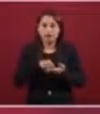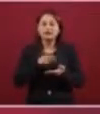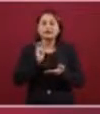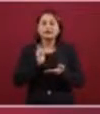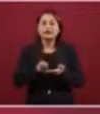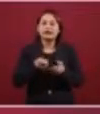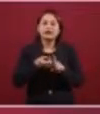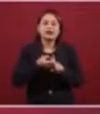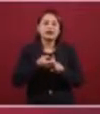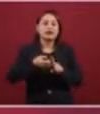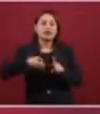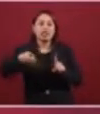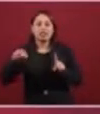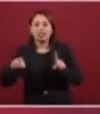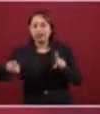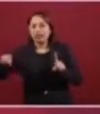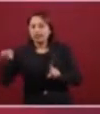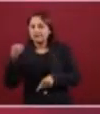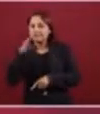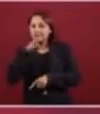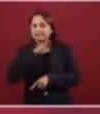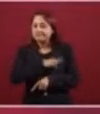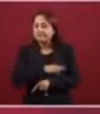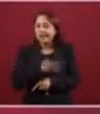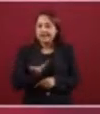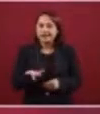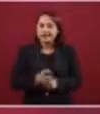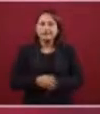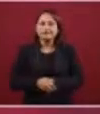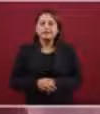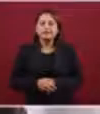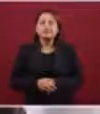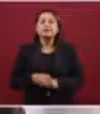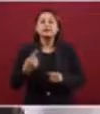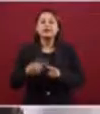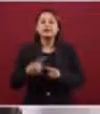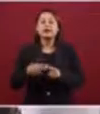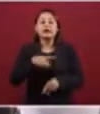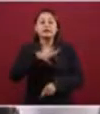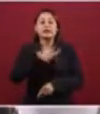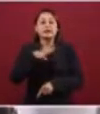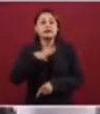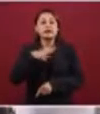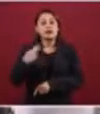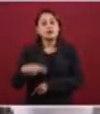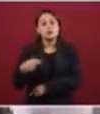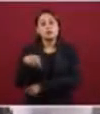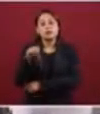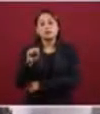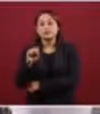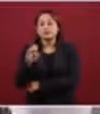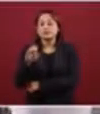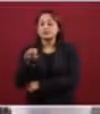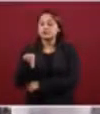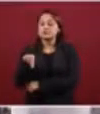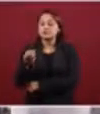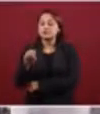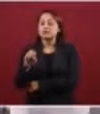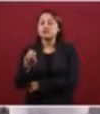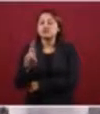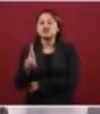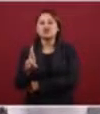desestructurada en donde existía la figura del censor. Esta figura del